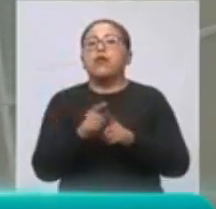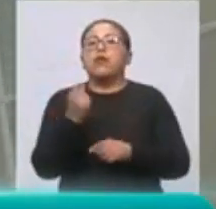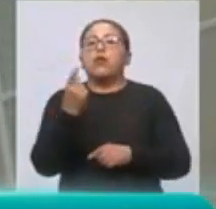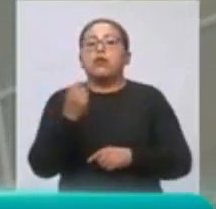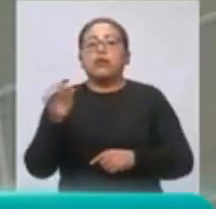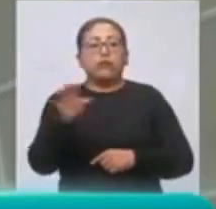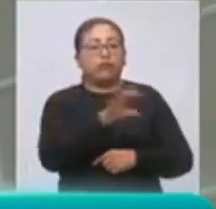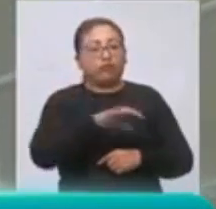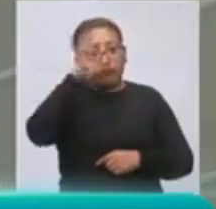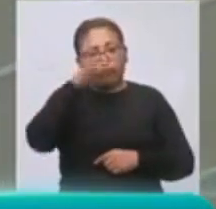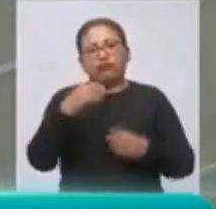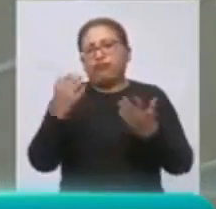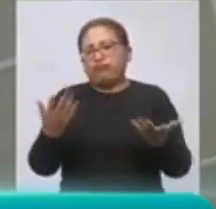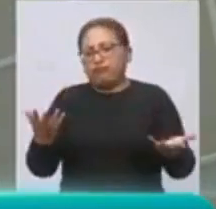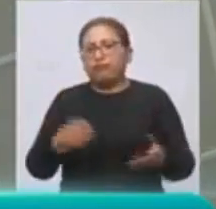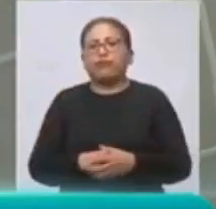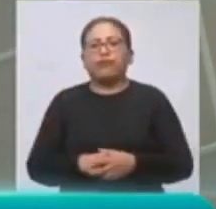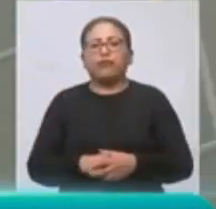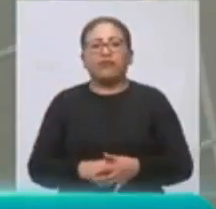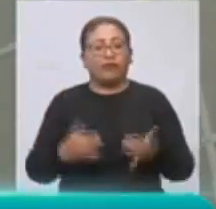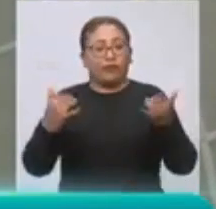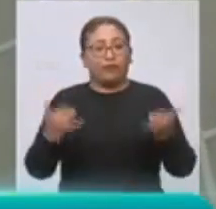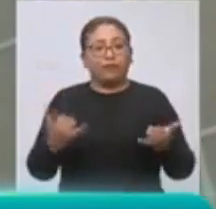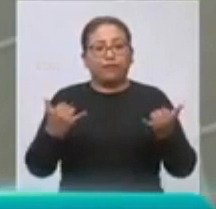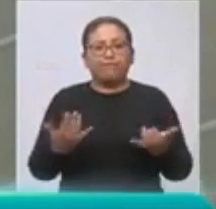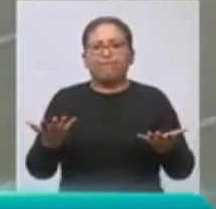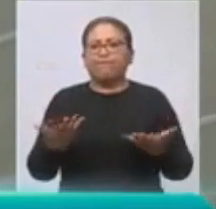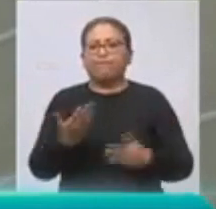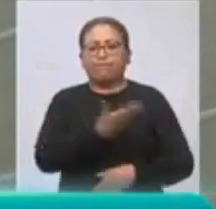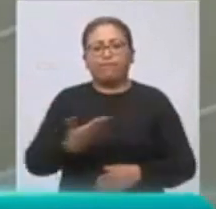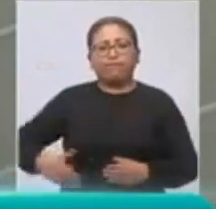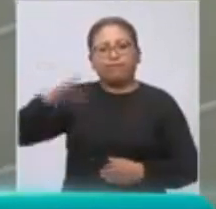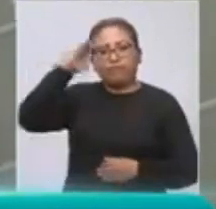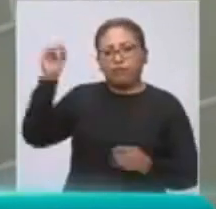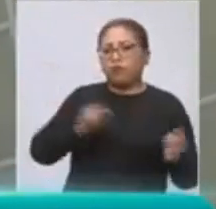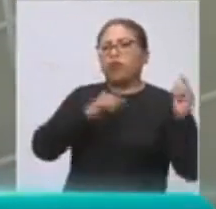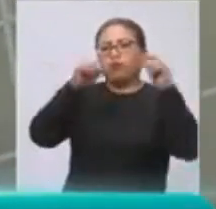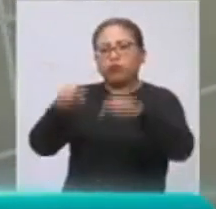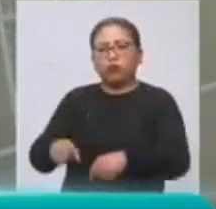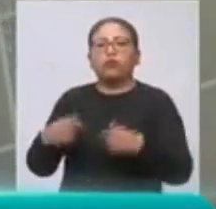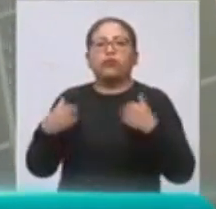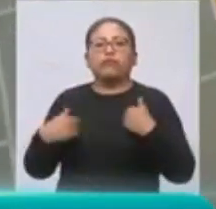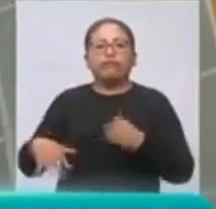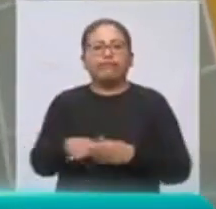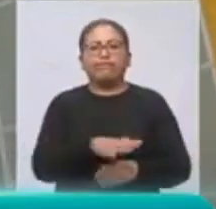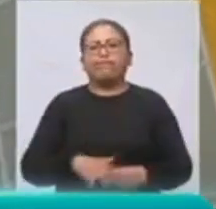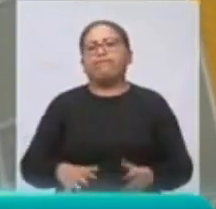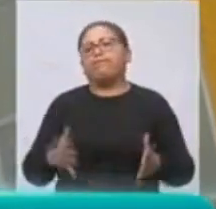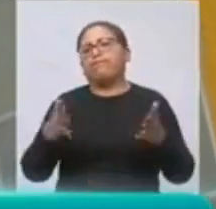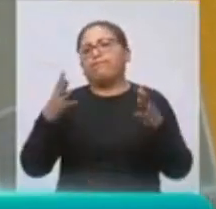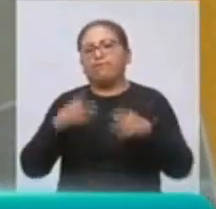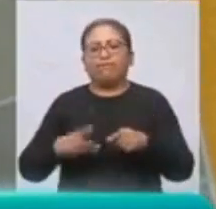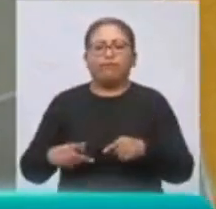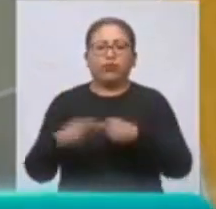nuestro querido departamento. Y precisamente hoy el presidente del Estado está presente en Patcaya para poder hacer la